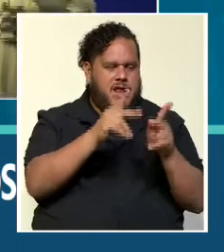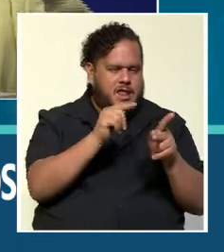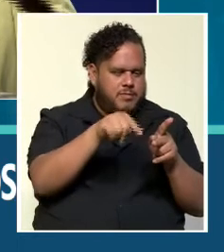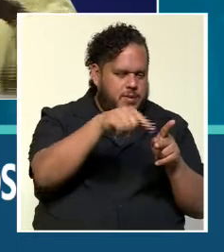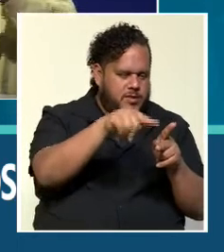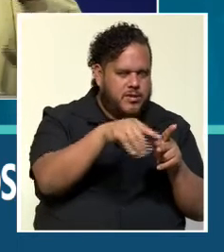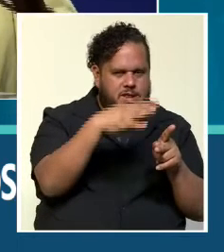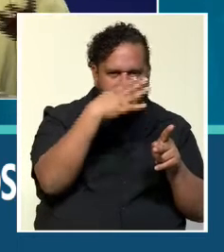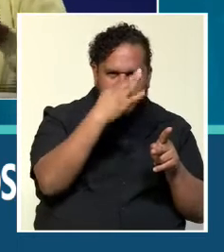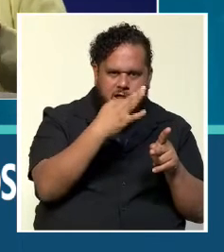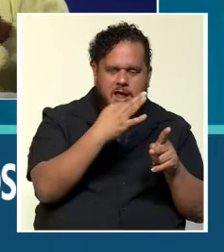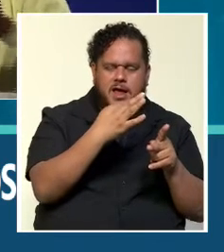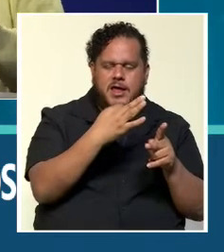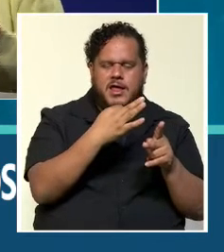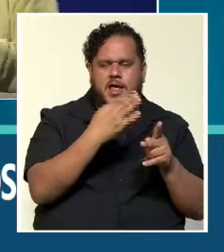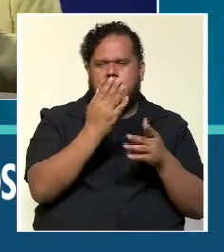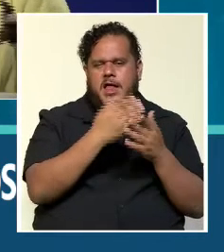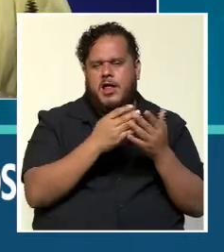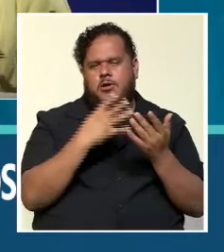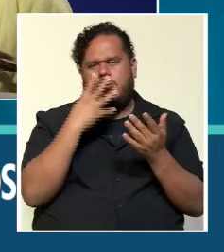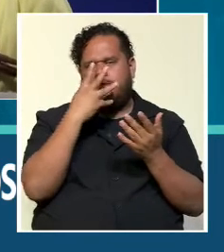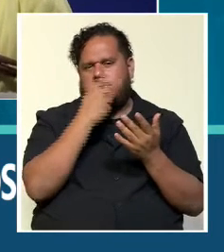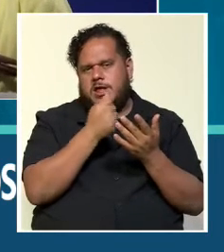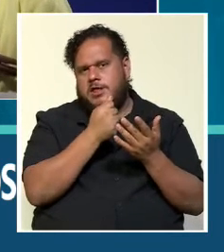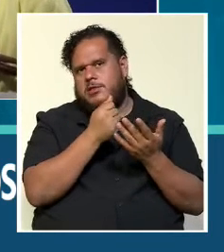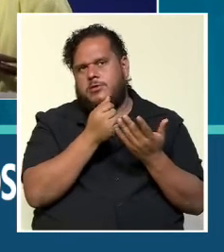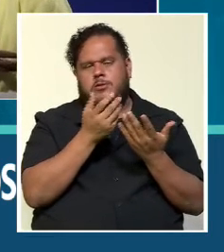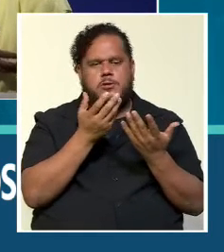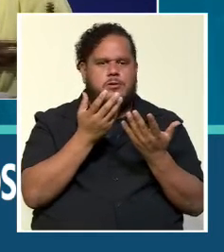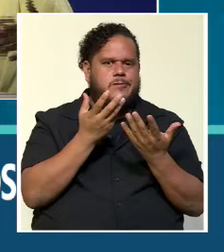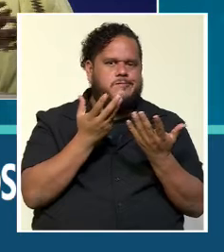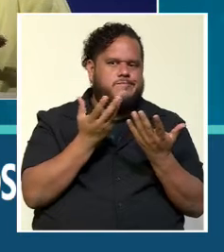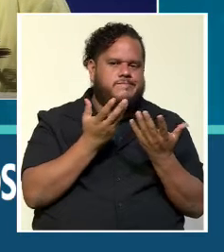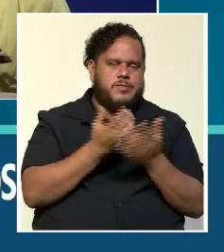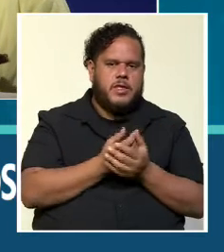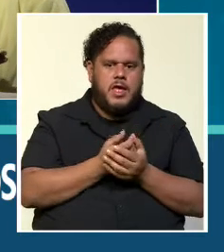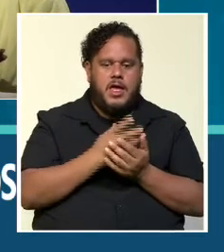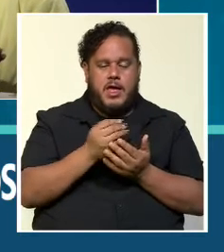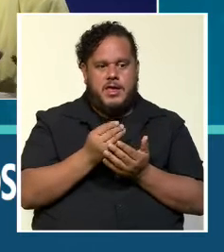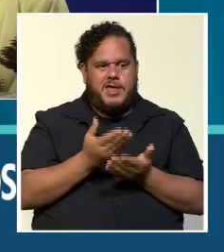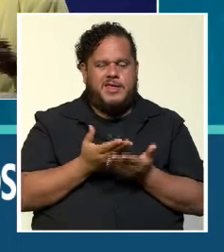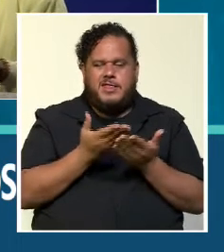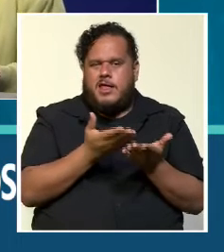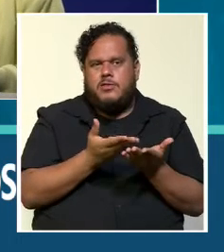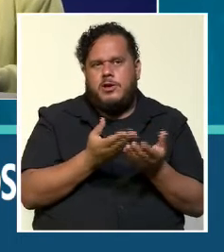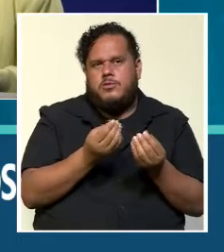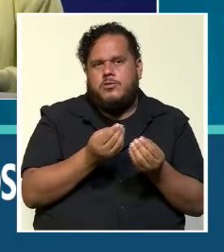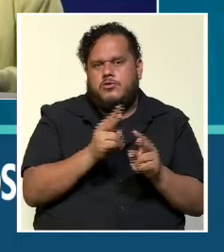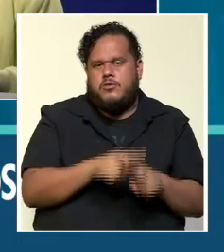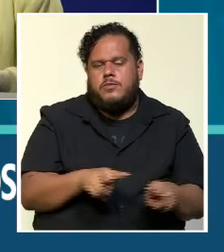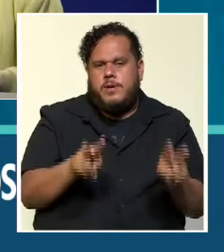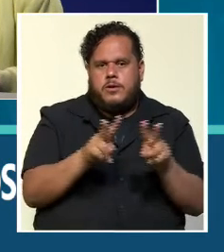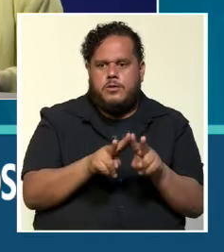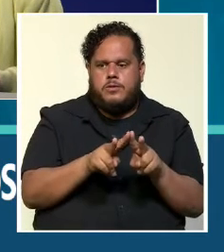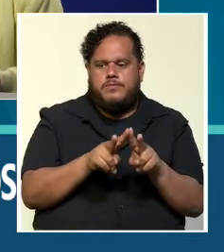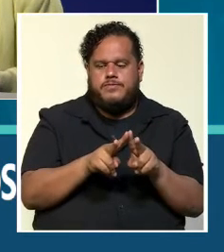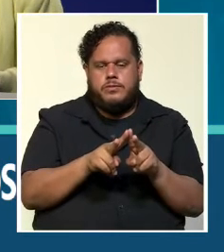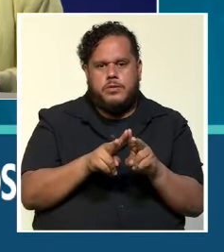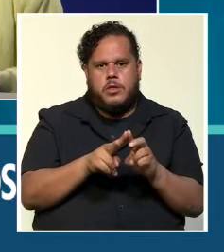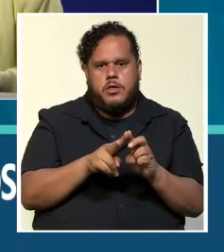cuestión enorme, hermosa, maravillosa, y dándole mucho valor